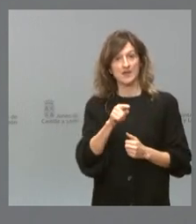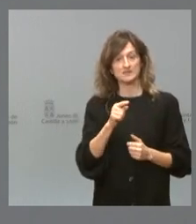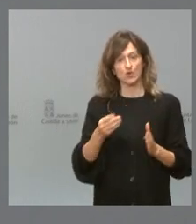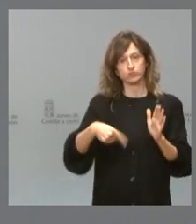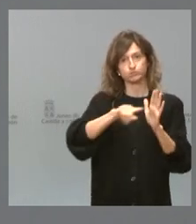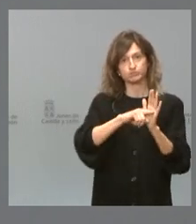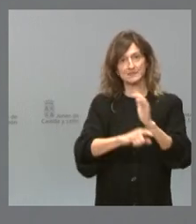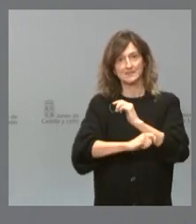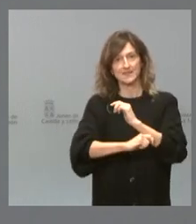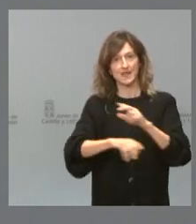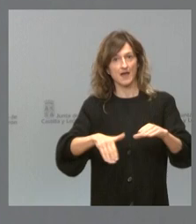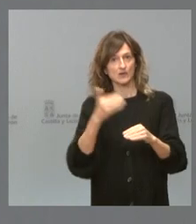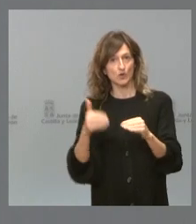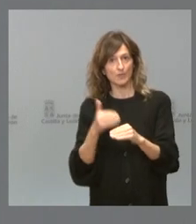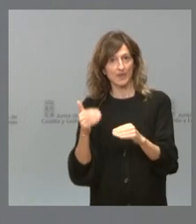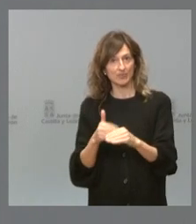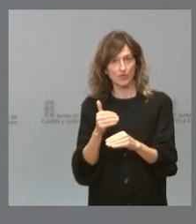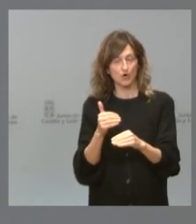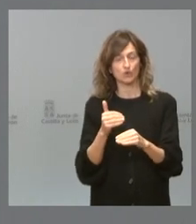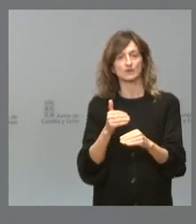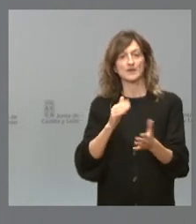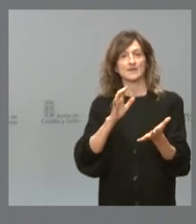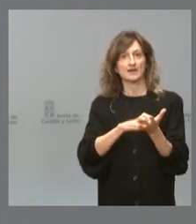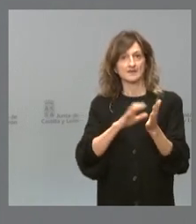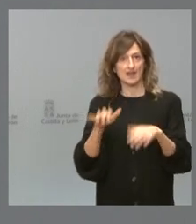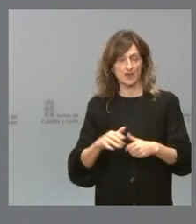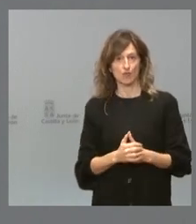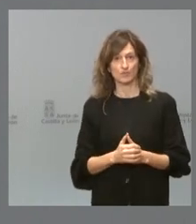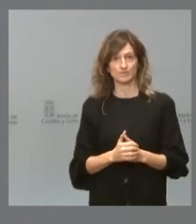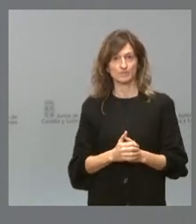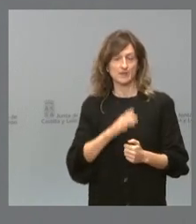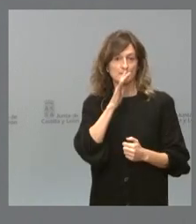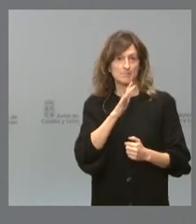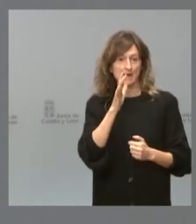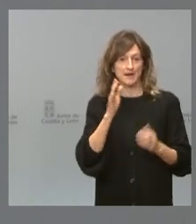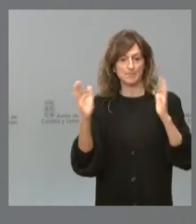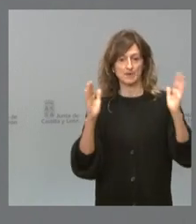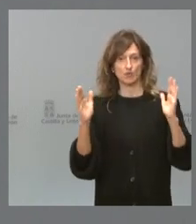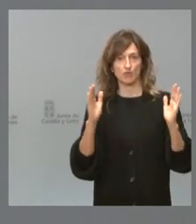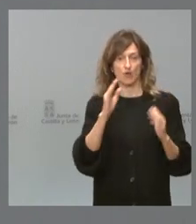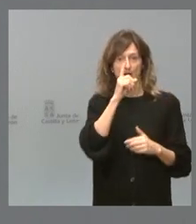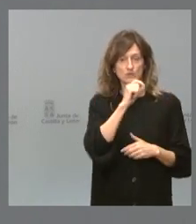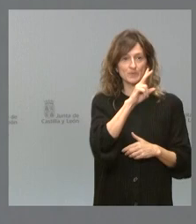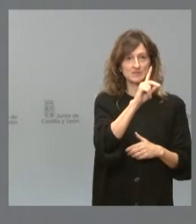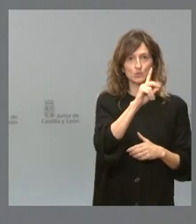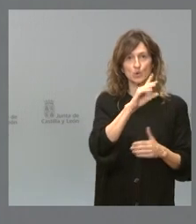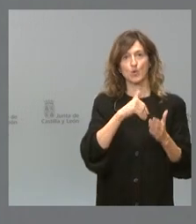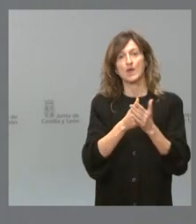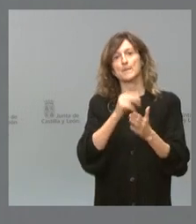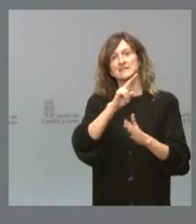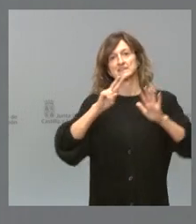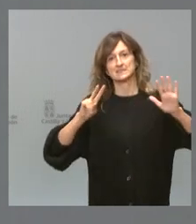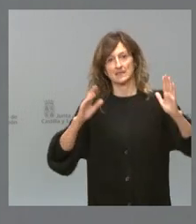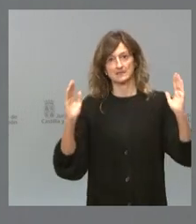estrategia de innovación e especialización inteligente de Castilla y león larris 3 para el periodo de programación 21 27 por tanto